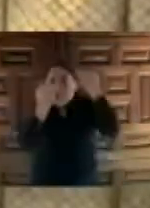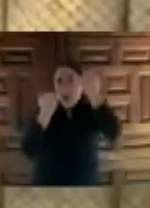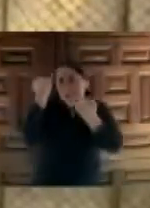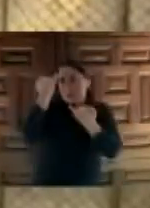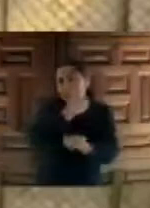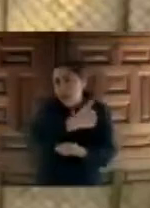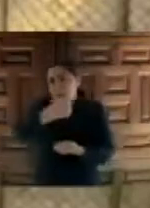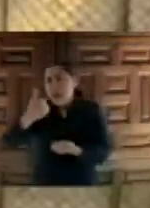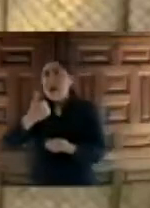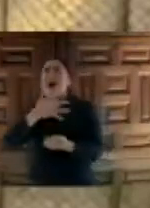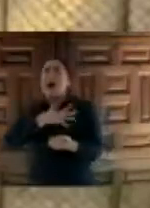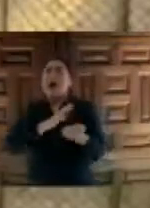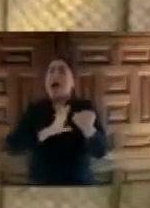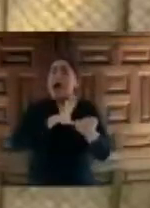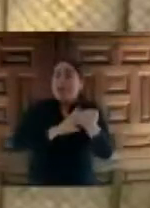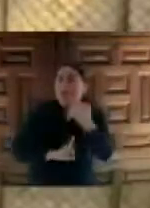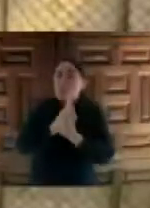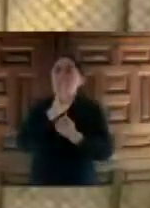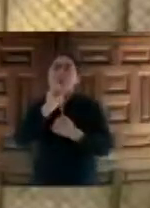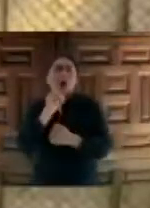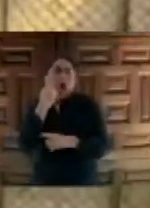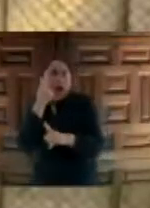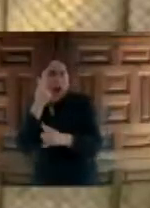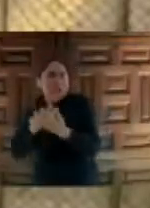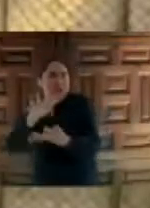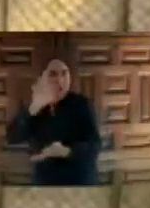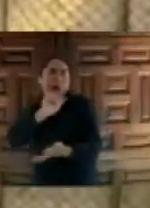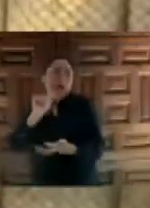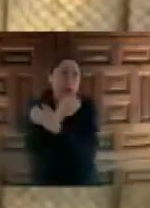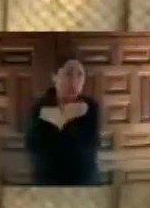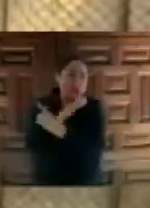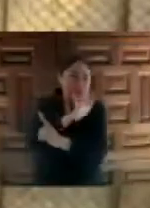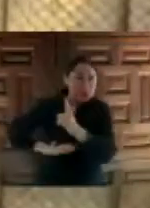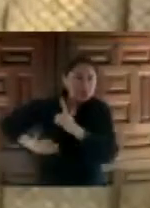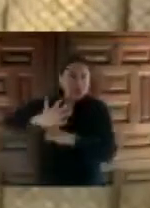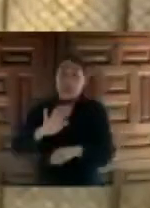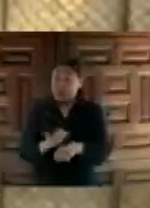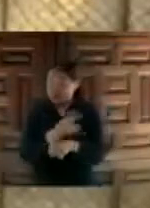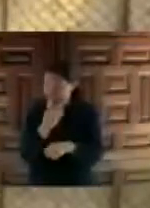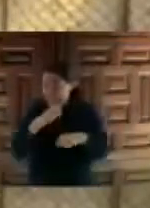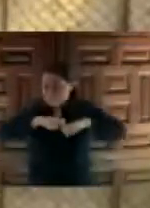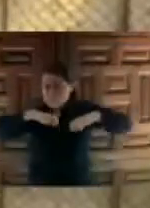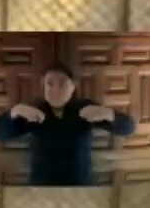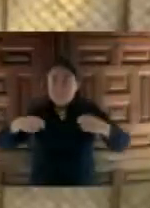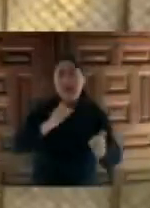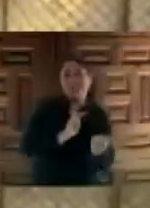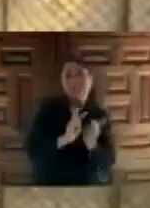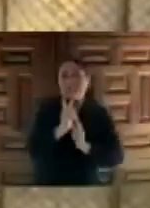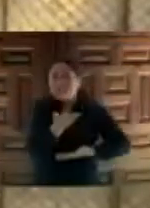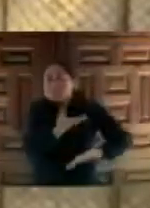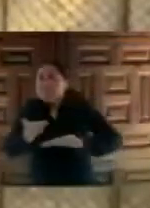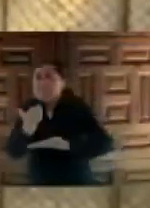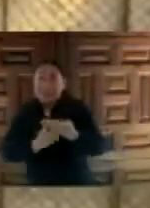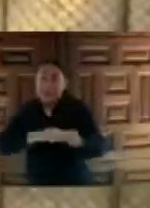perspectivas acerca de un problema o fenómeno educativo. Por lo que estas conversaciones precisamente son